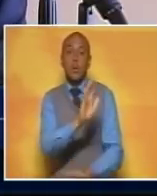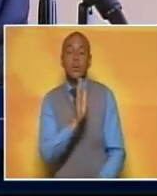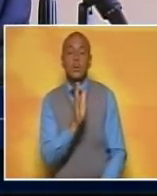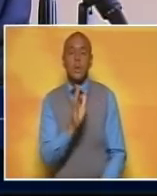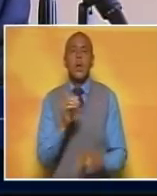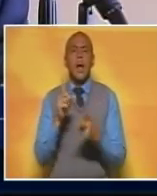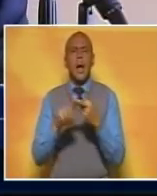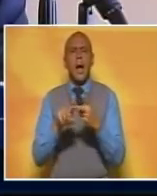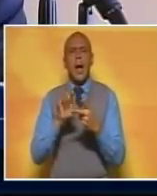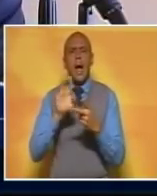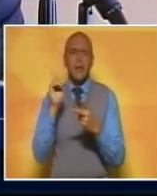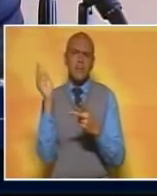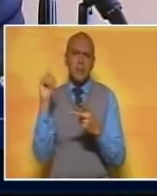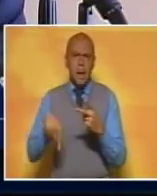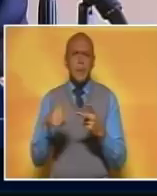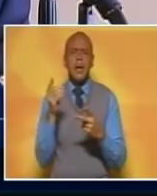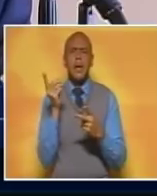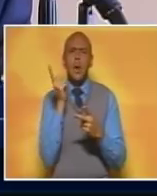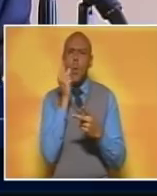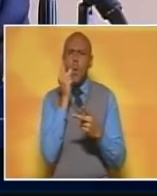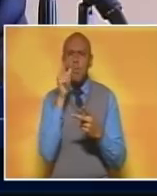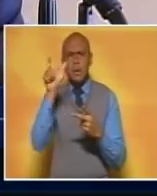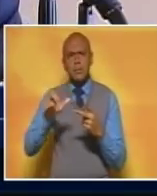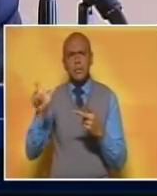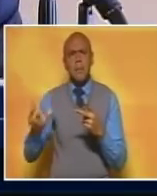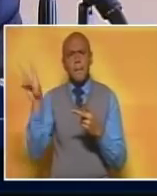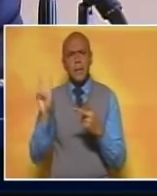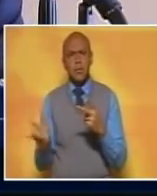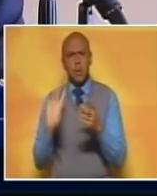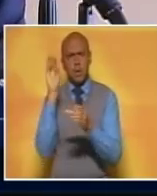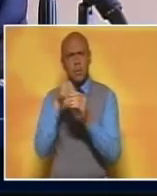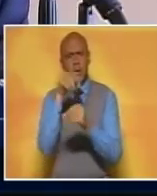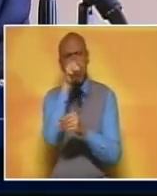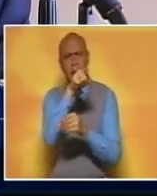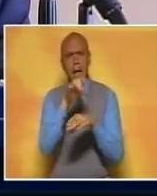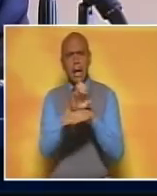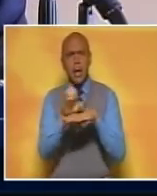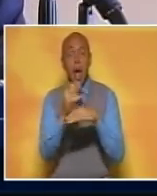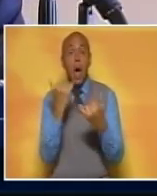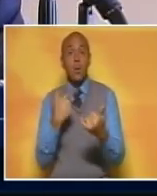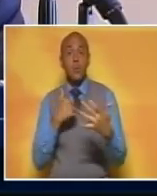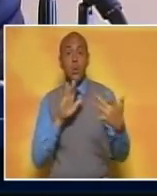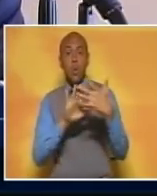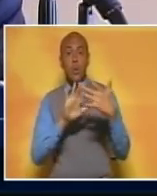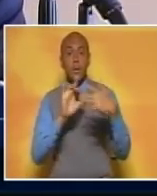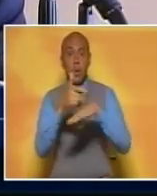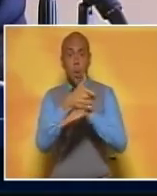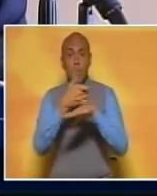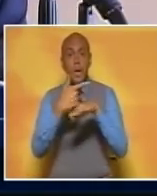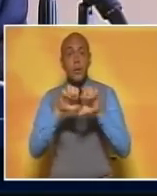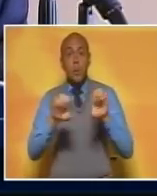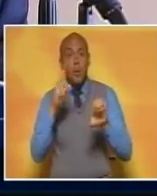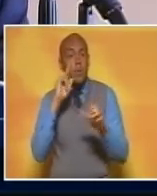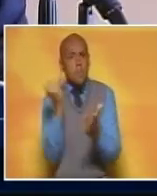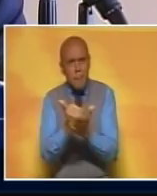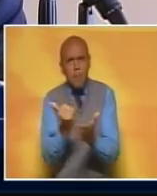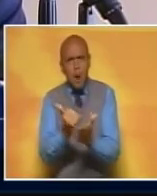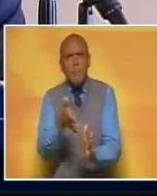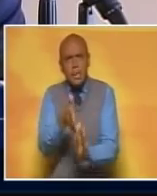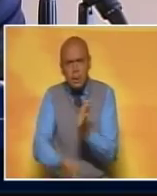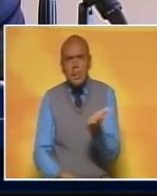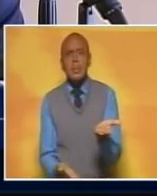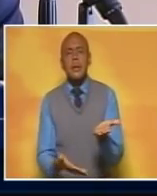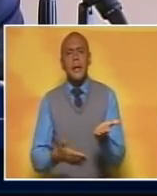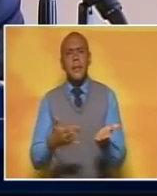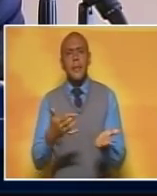denuncia de grupos infiltrados, estamos en contacto con las autoridades del gobierno de Ecuador para verificar si efectivamente